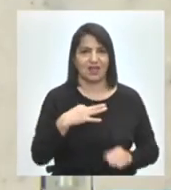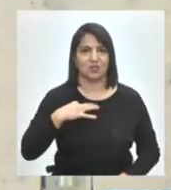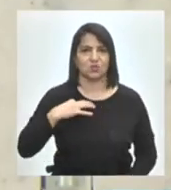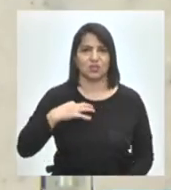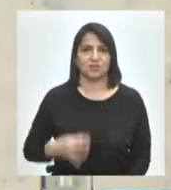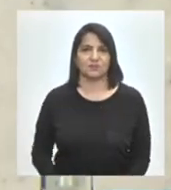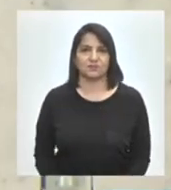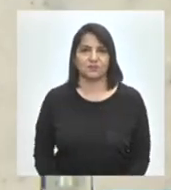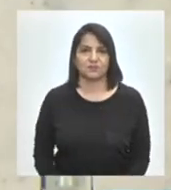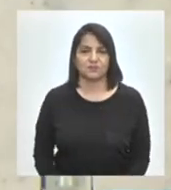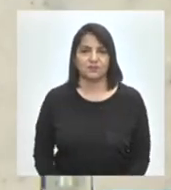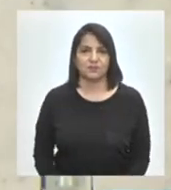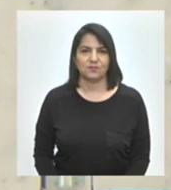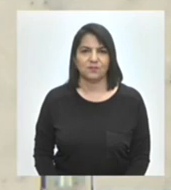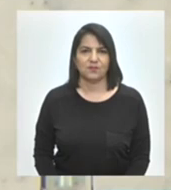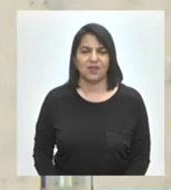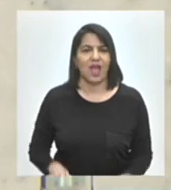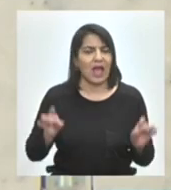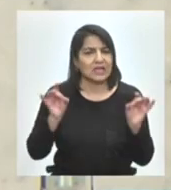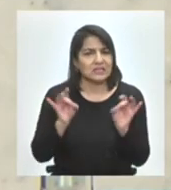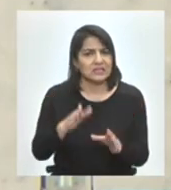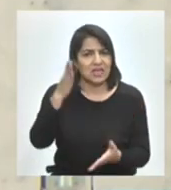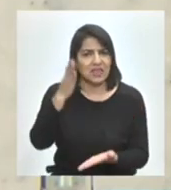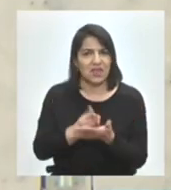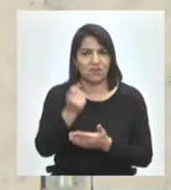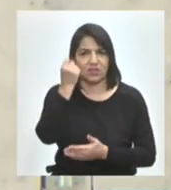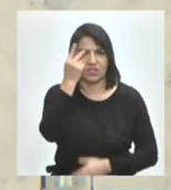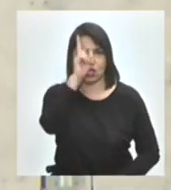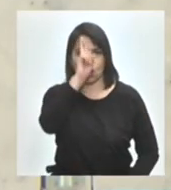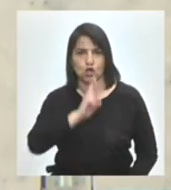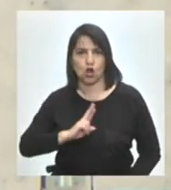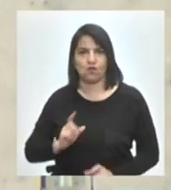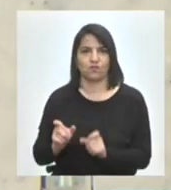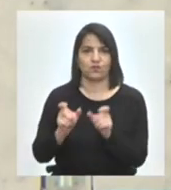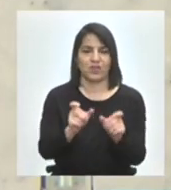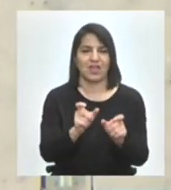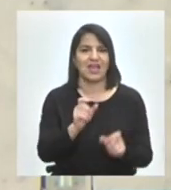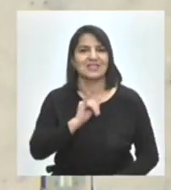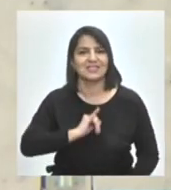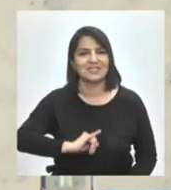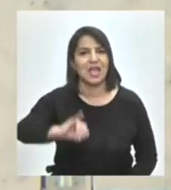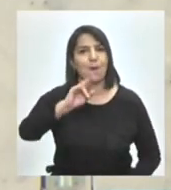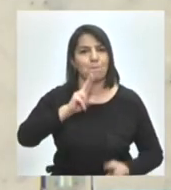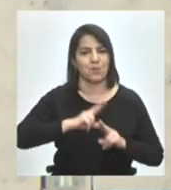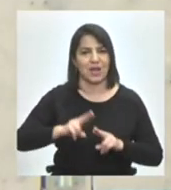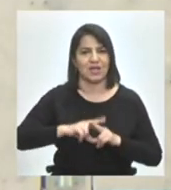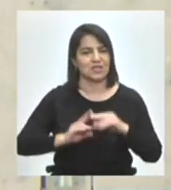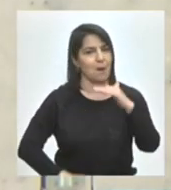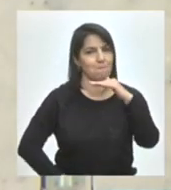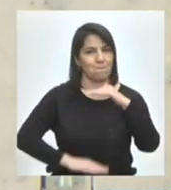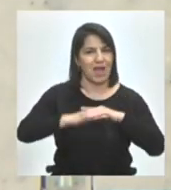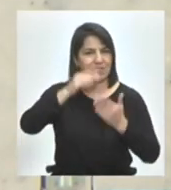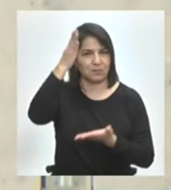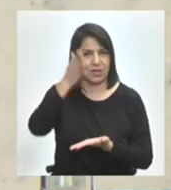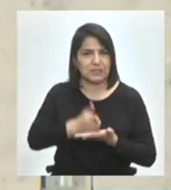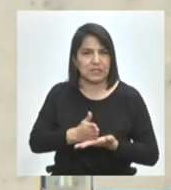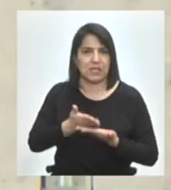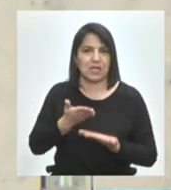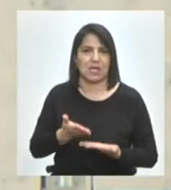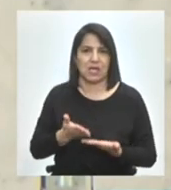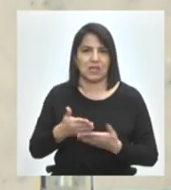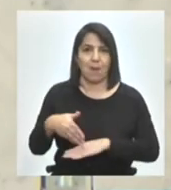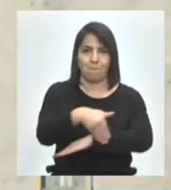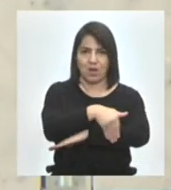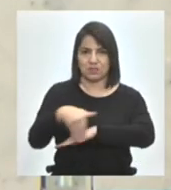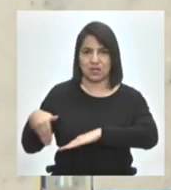ciudadanía. Así debe entenderse nuestro rol fiscalizador, que siempre hay que ejercer con la máxima rigurosidad e